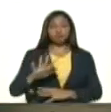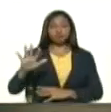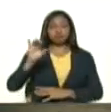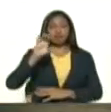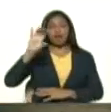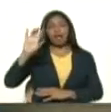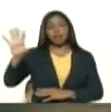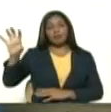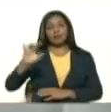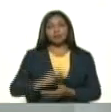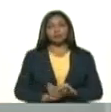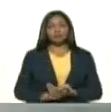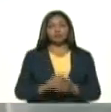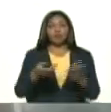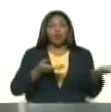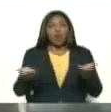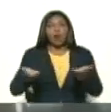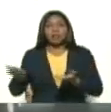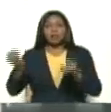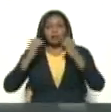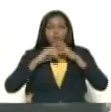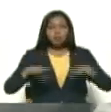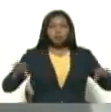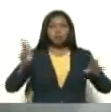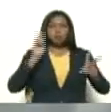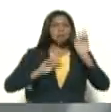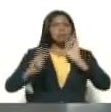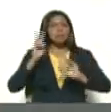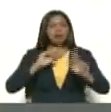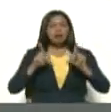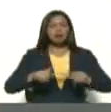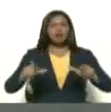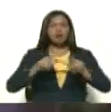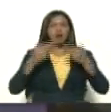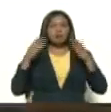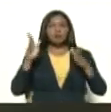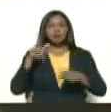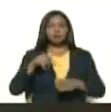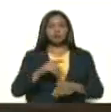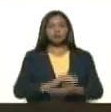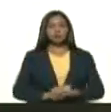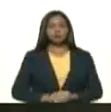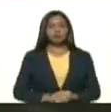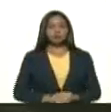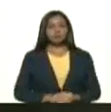una logística desplegada que pasa por la desinfección de los espacios públicos.